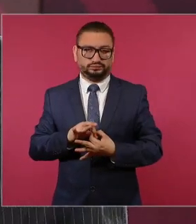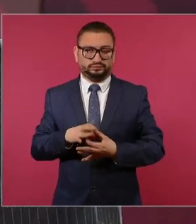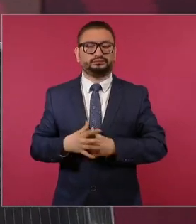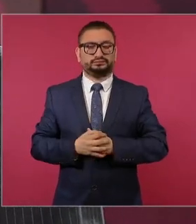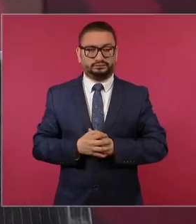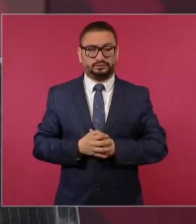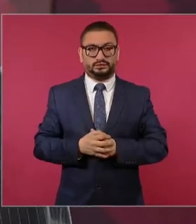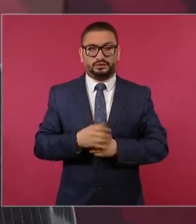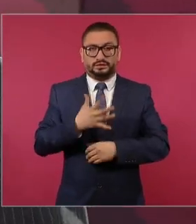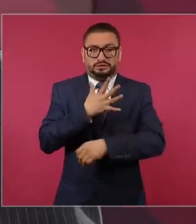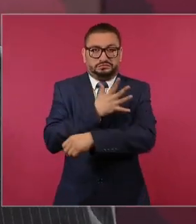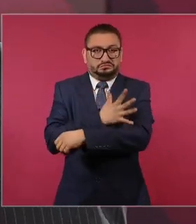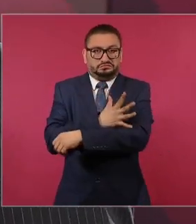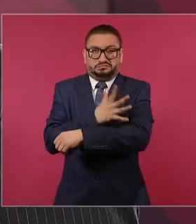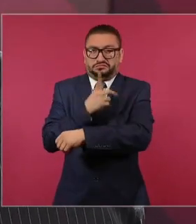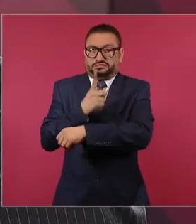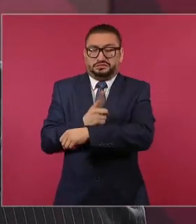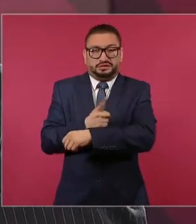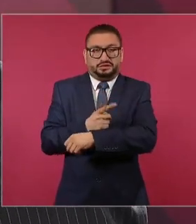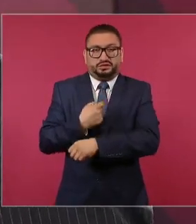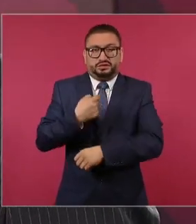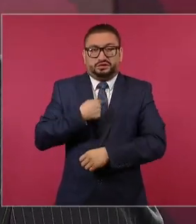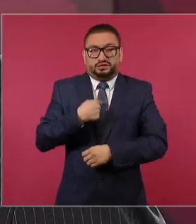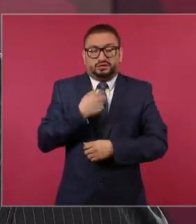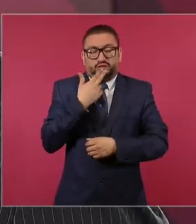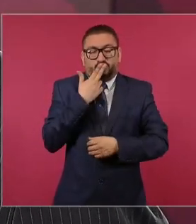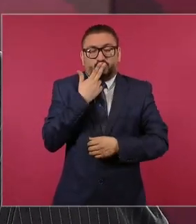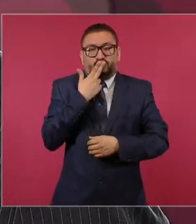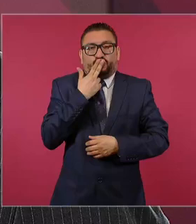y que la honestidad es lo que estimo más importante en mi vida,